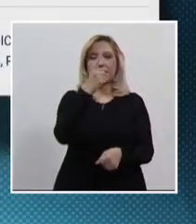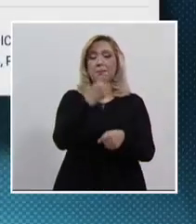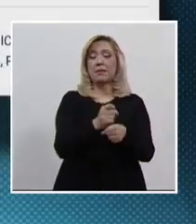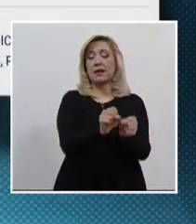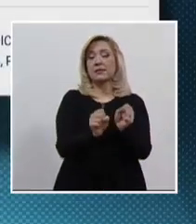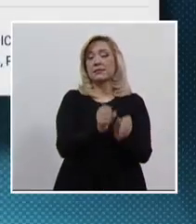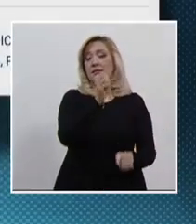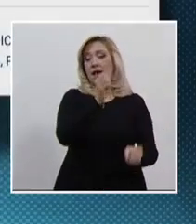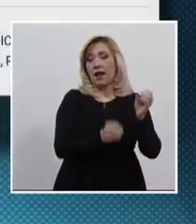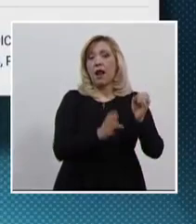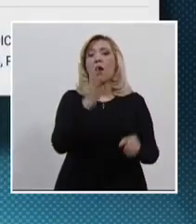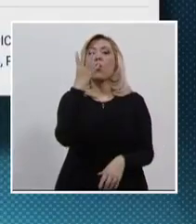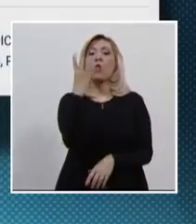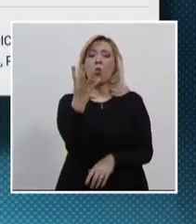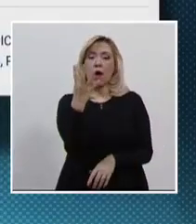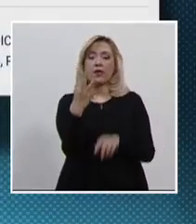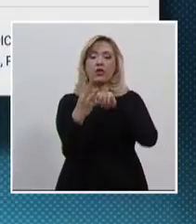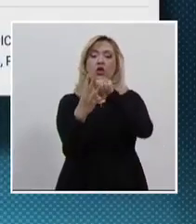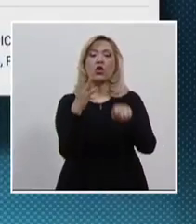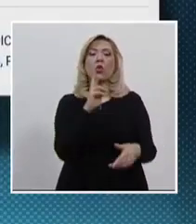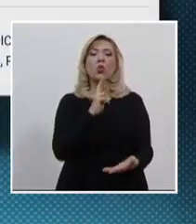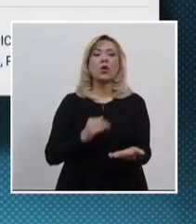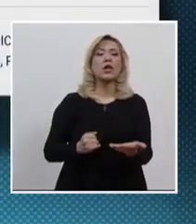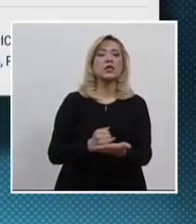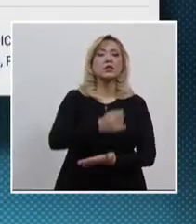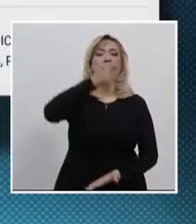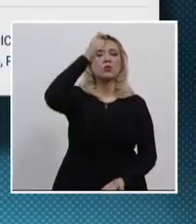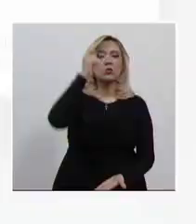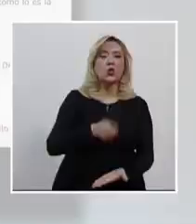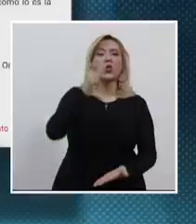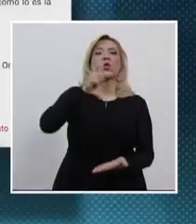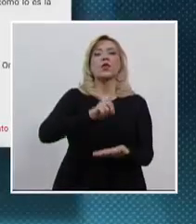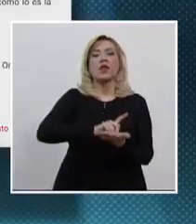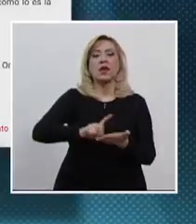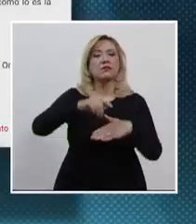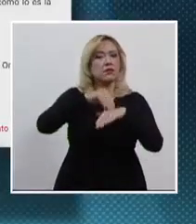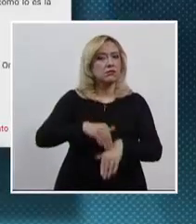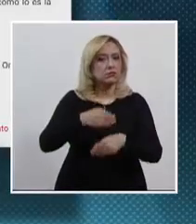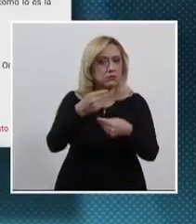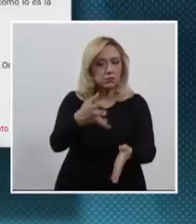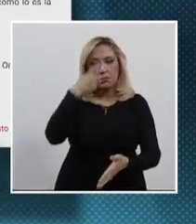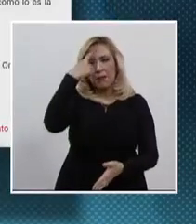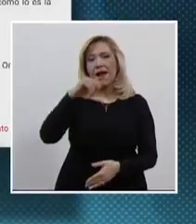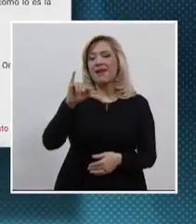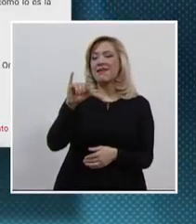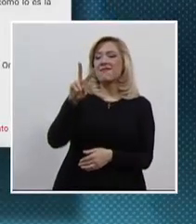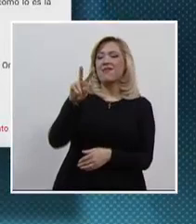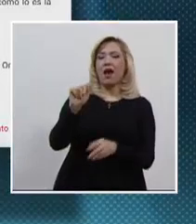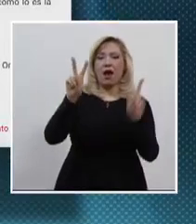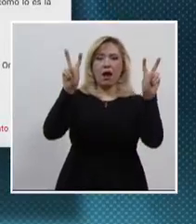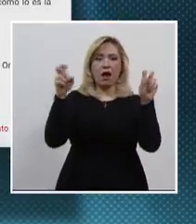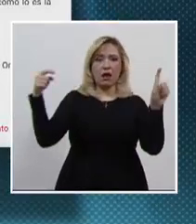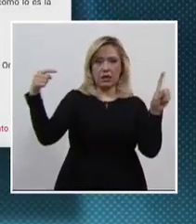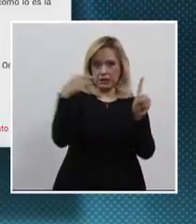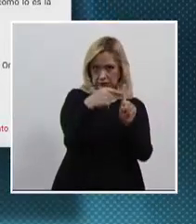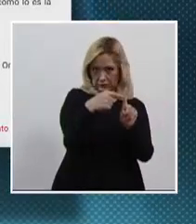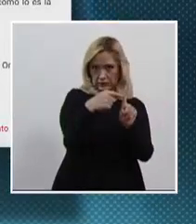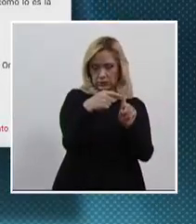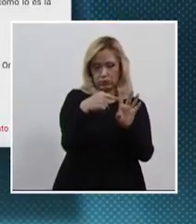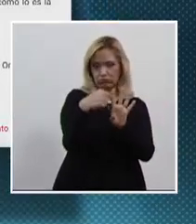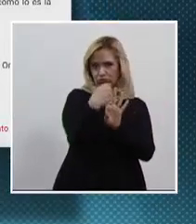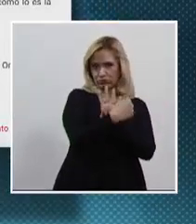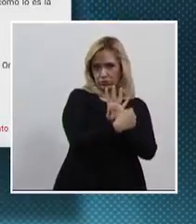se publicaron 4 jurisprudencias, todas de rubro impuesto al valor agregado, en las que determina